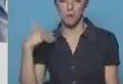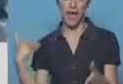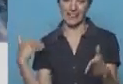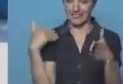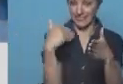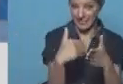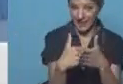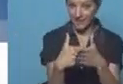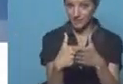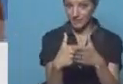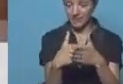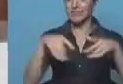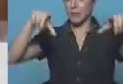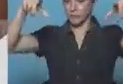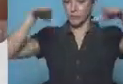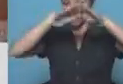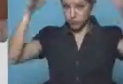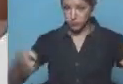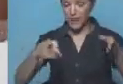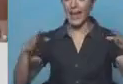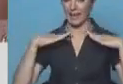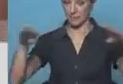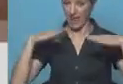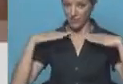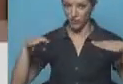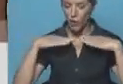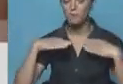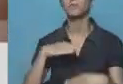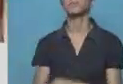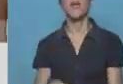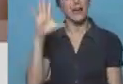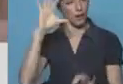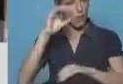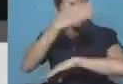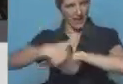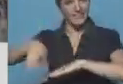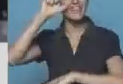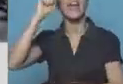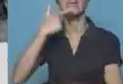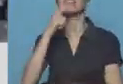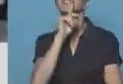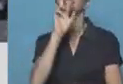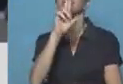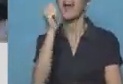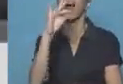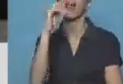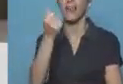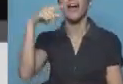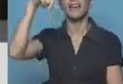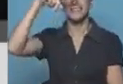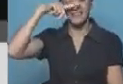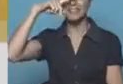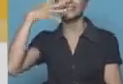colegio, en la ciudad de Río Gallegos, recordemos, estrada 751, para emitir su voto, lo que es este